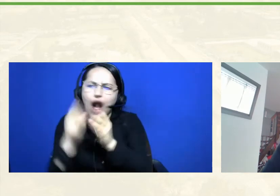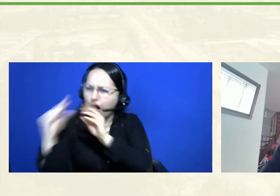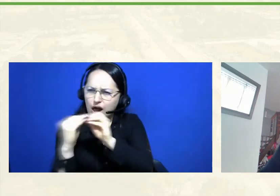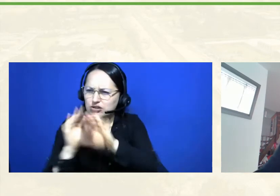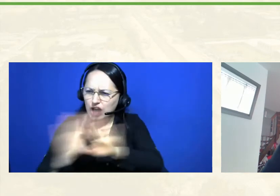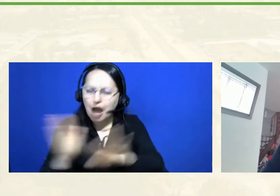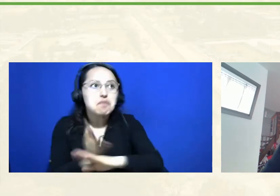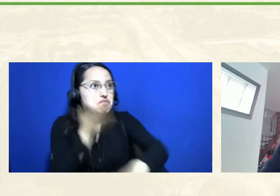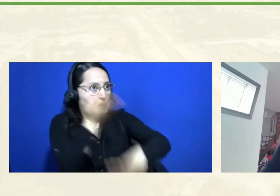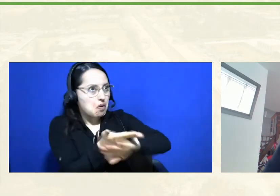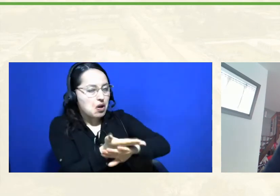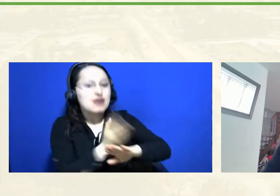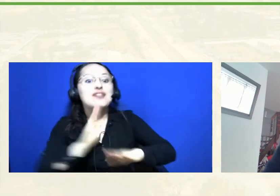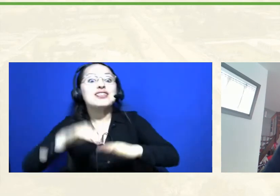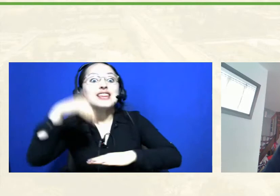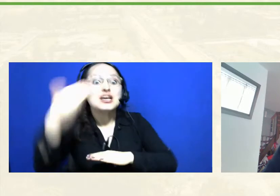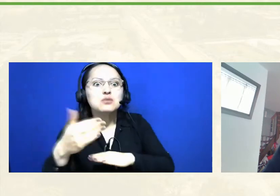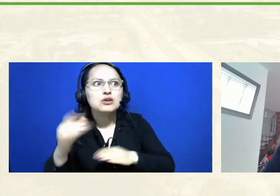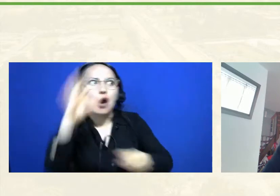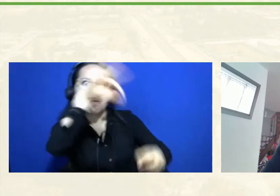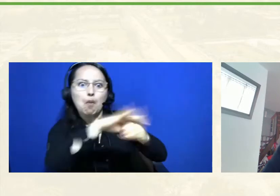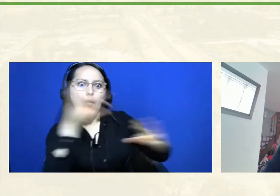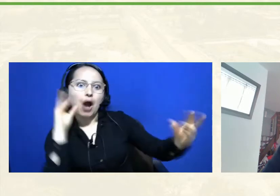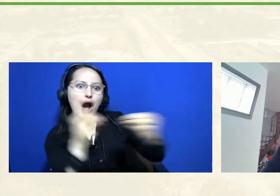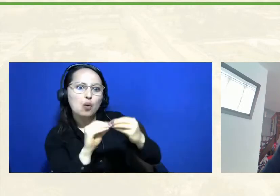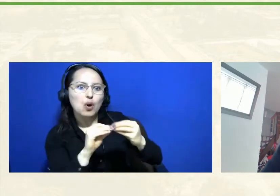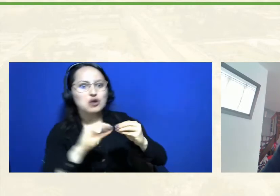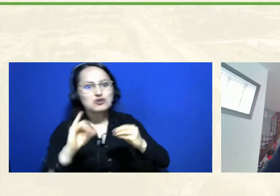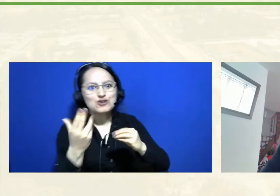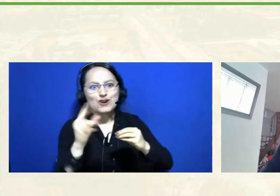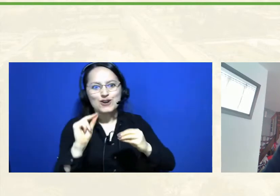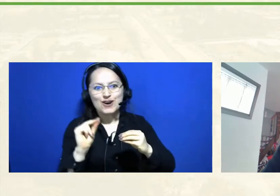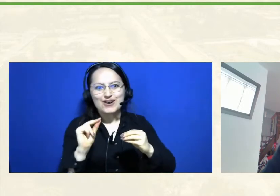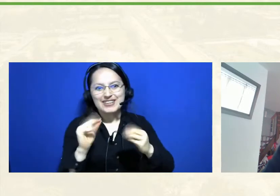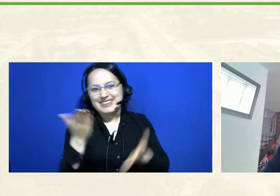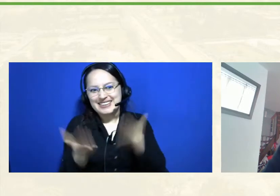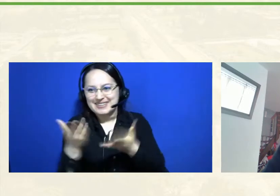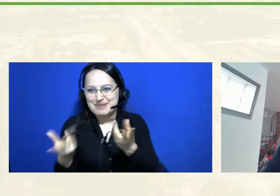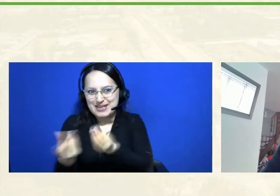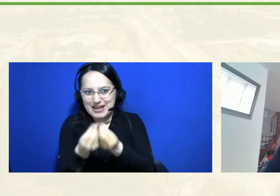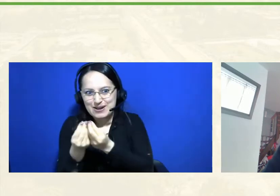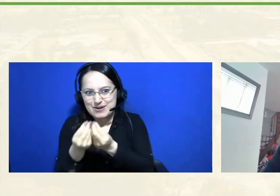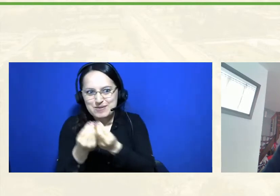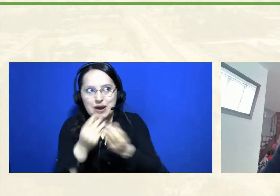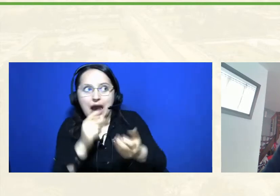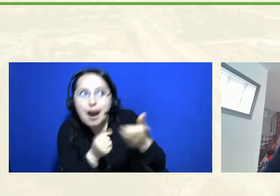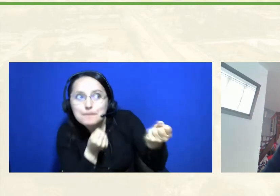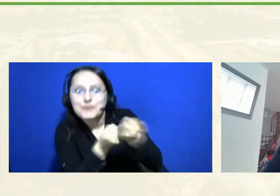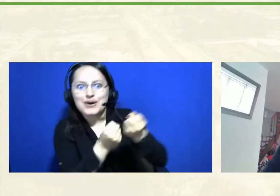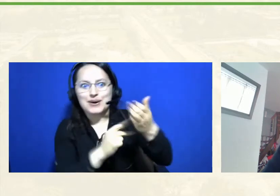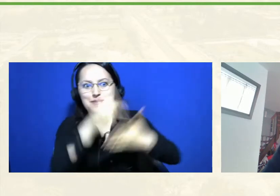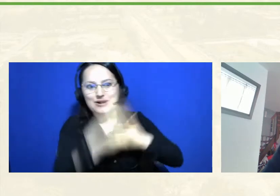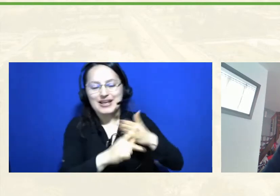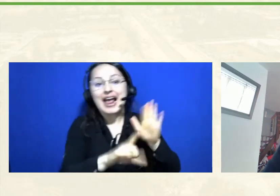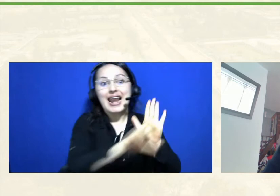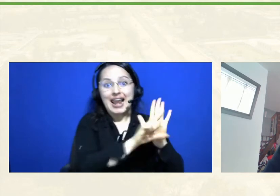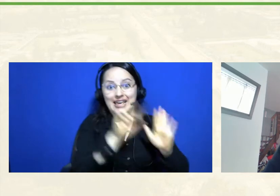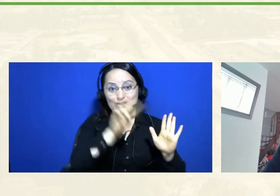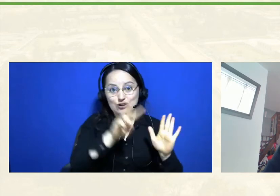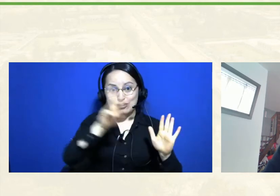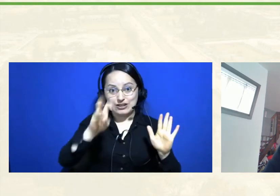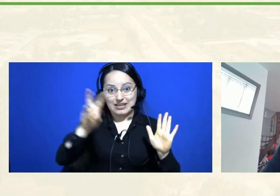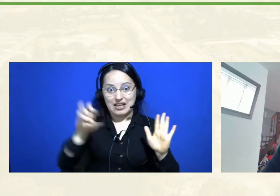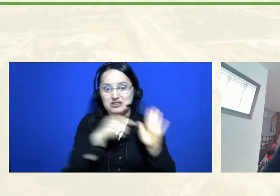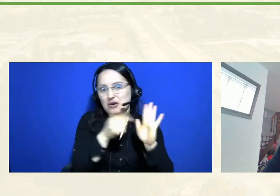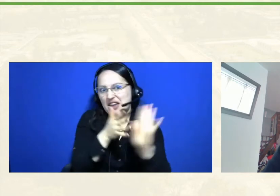democrático, también pueda votar si está o no está de acuerdo con el proyecto. Como lo decía el doctor Hernando también, la ley 388 nos marca que